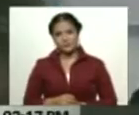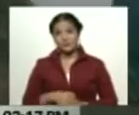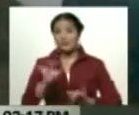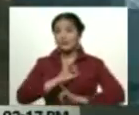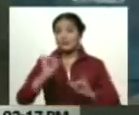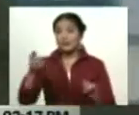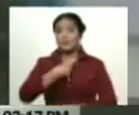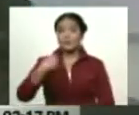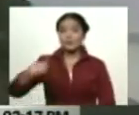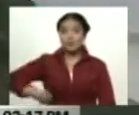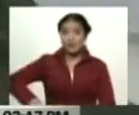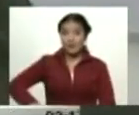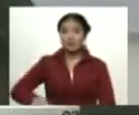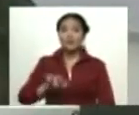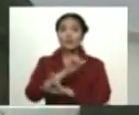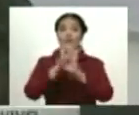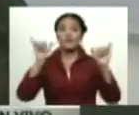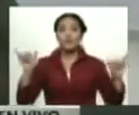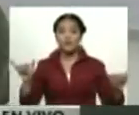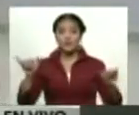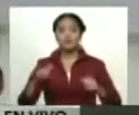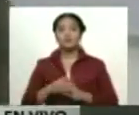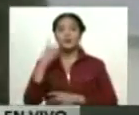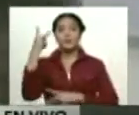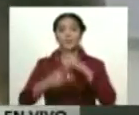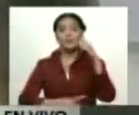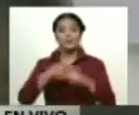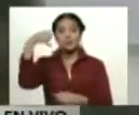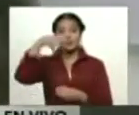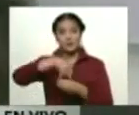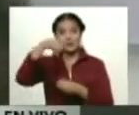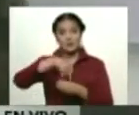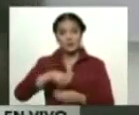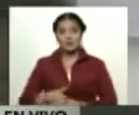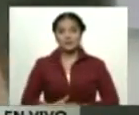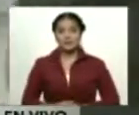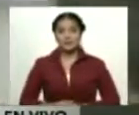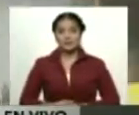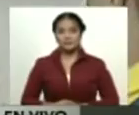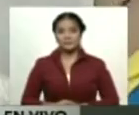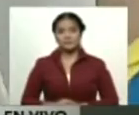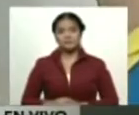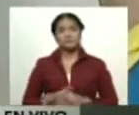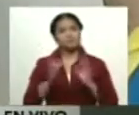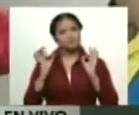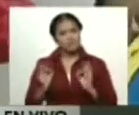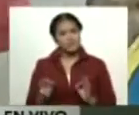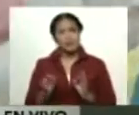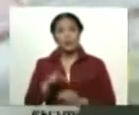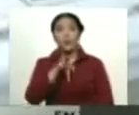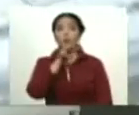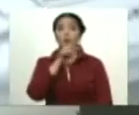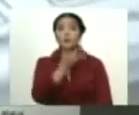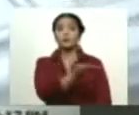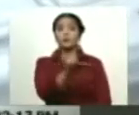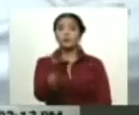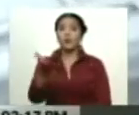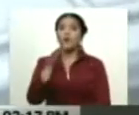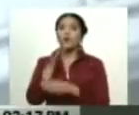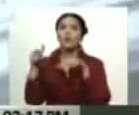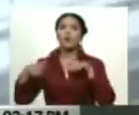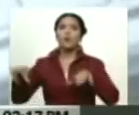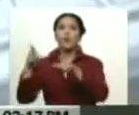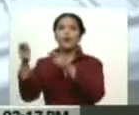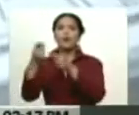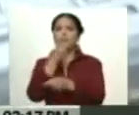Estado entonces ha finalizado su proceso de votación y muy probablemente se va a estar dirigiendo a un set de prensa que ha